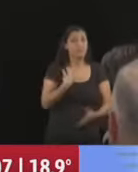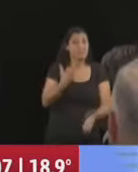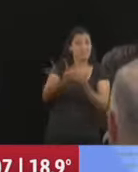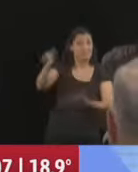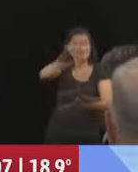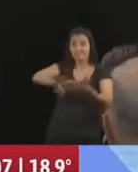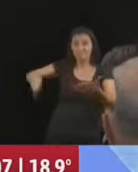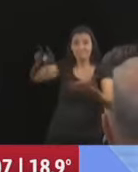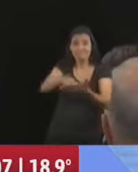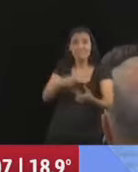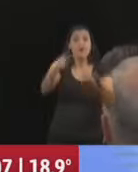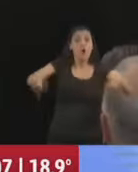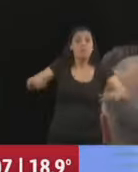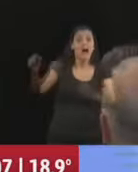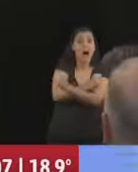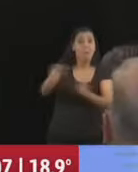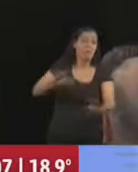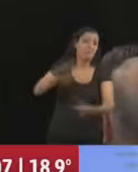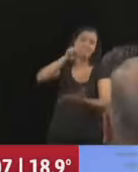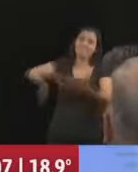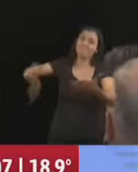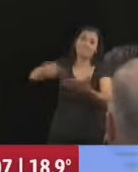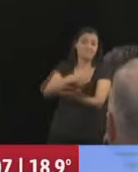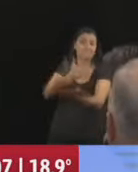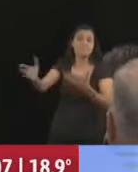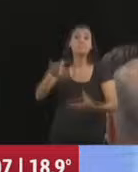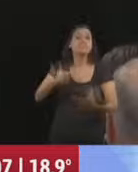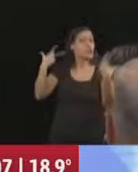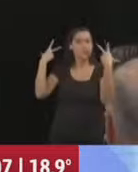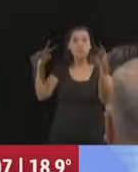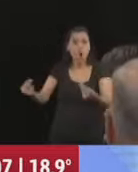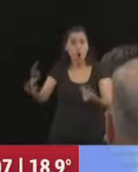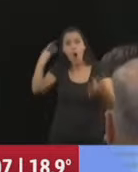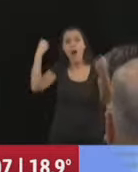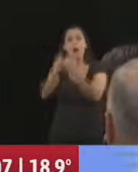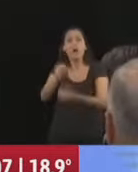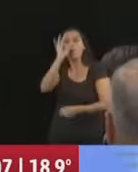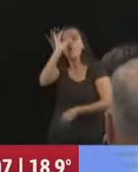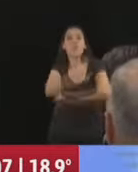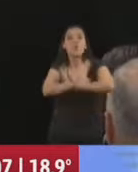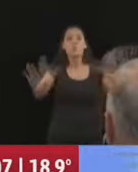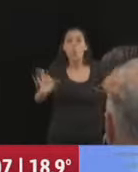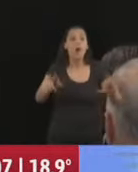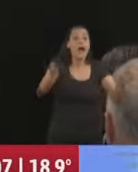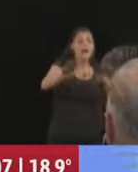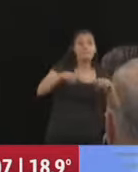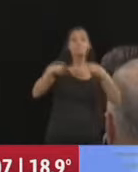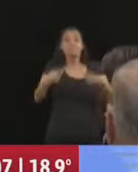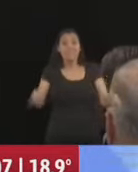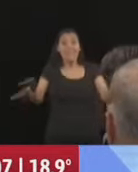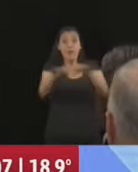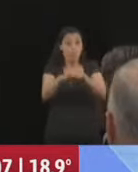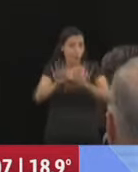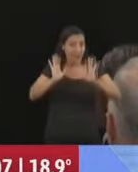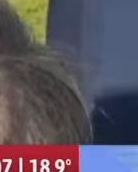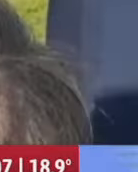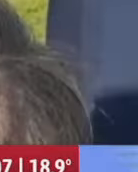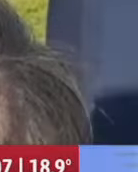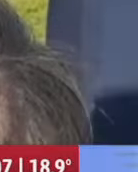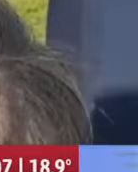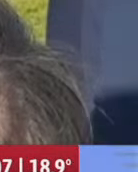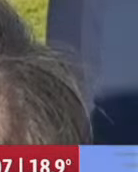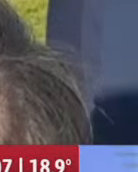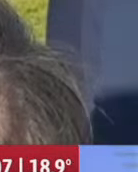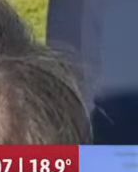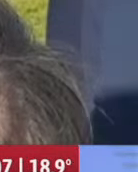Fe y de Rosario particularmente. Pero recién mientras conversábamos con usted, estábamos viendo la fotografía del momento en el que usted recibía al presidente Milei. La